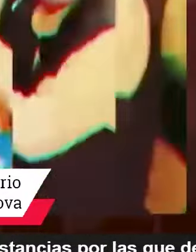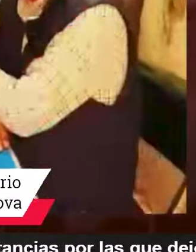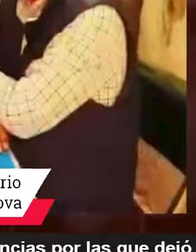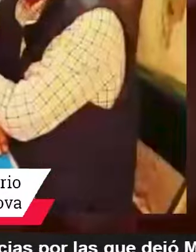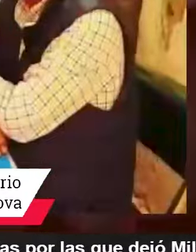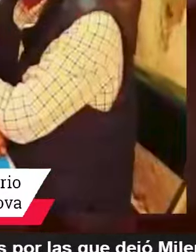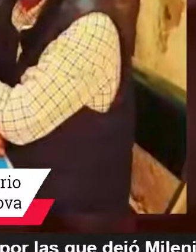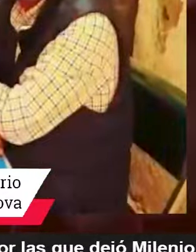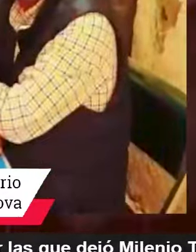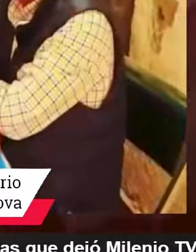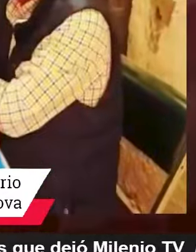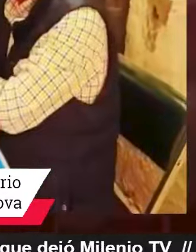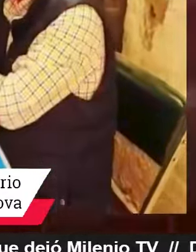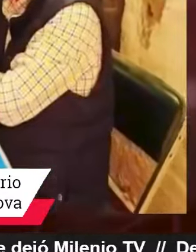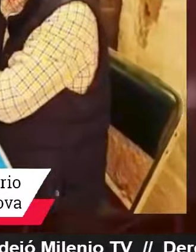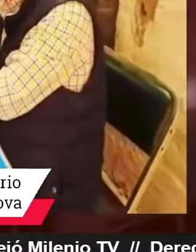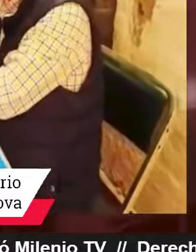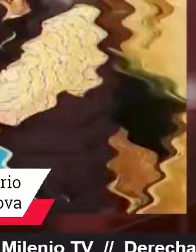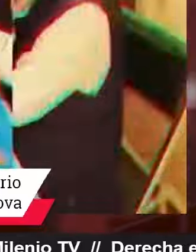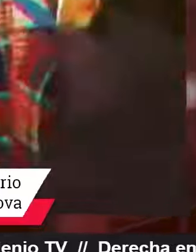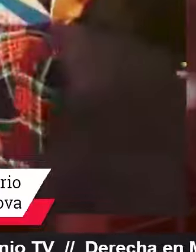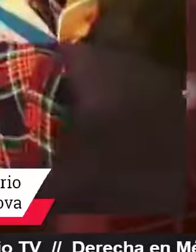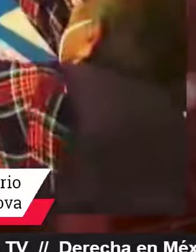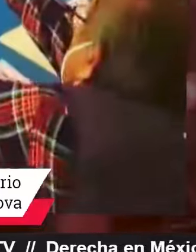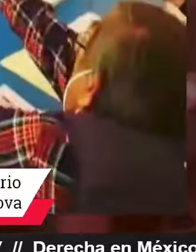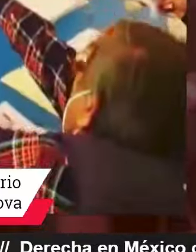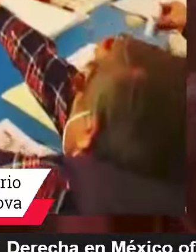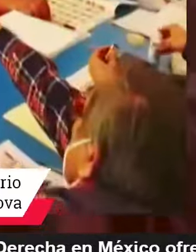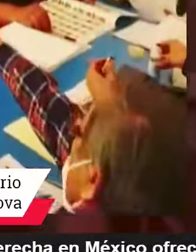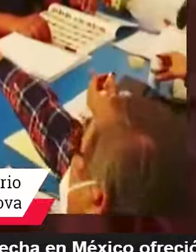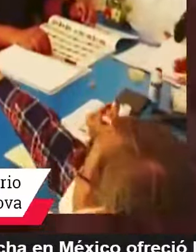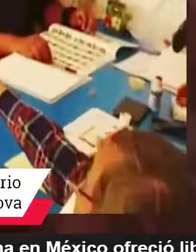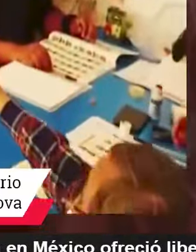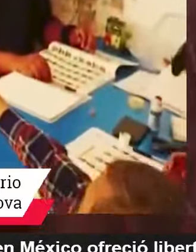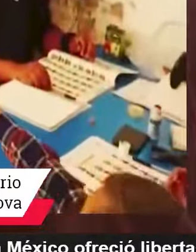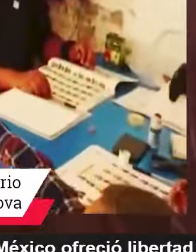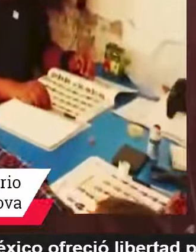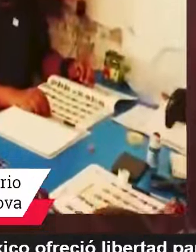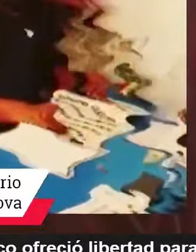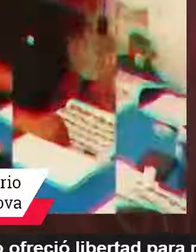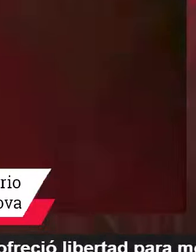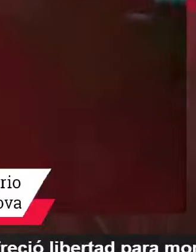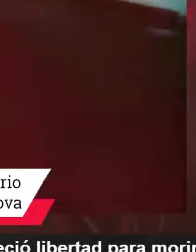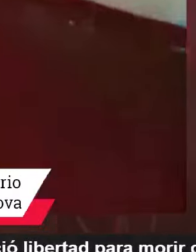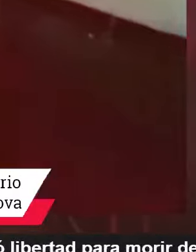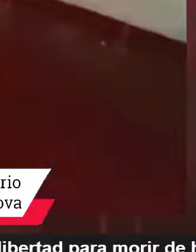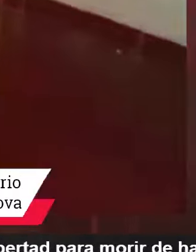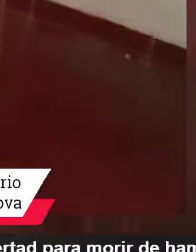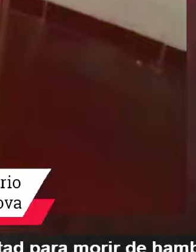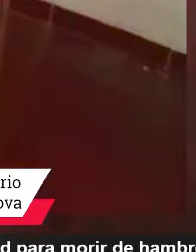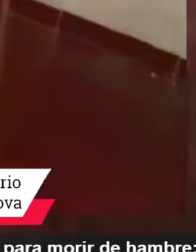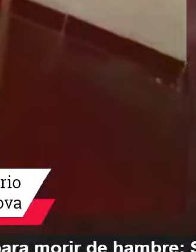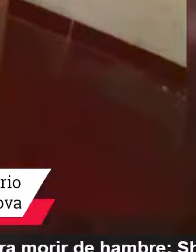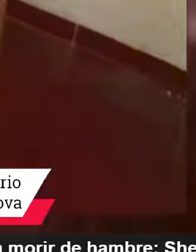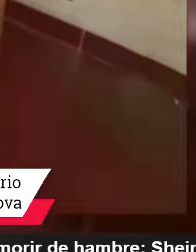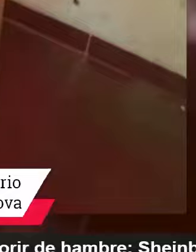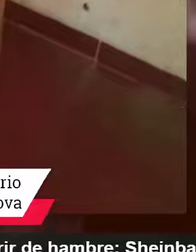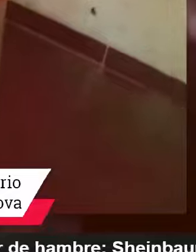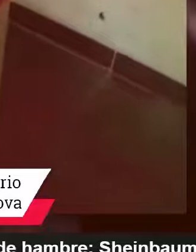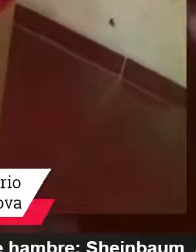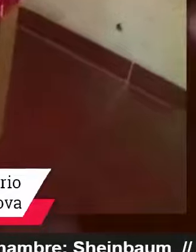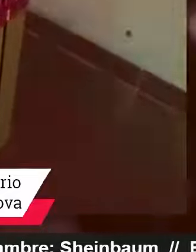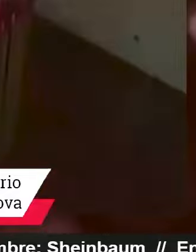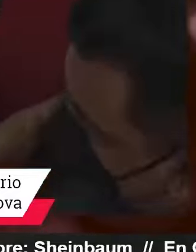electoral aquí lo que está en juego es lo que se destinaba directamente a organismos internacionales